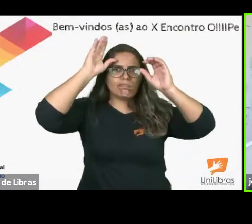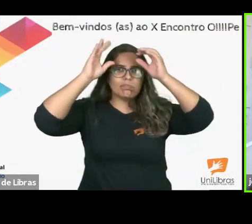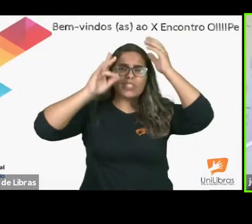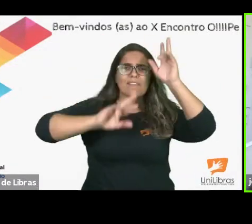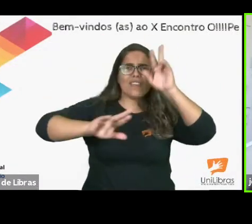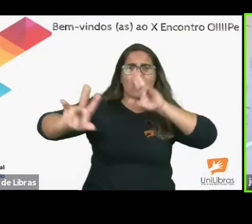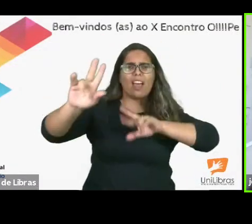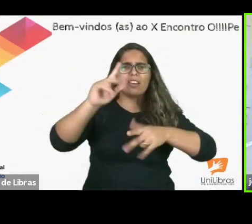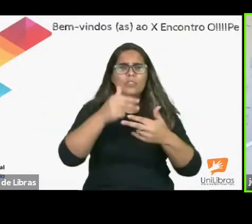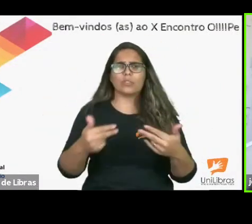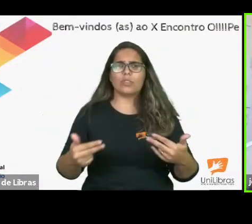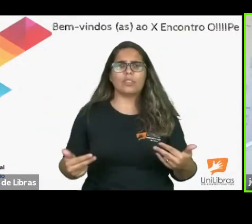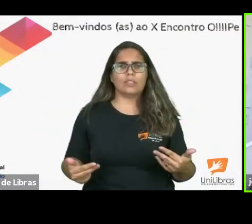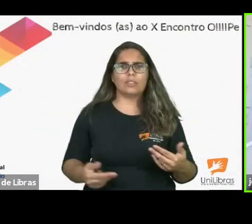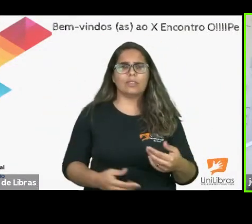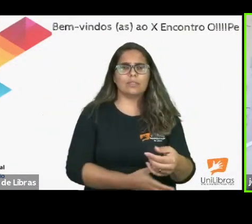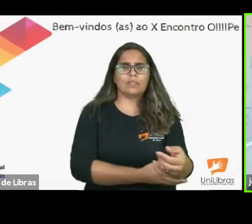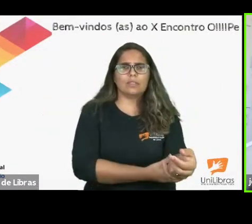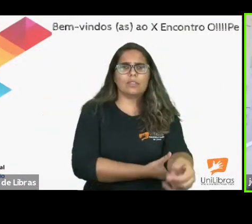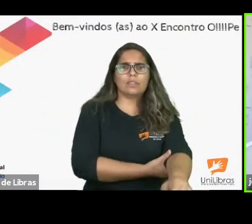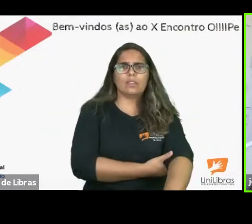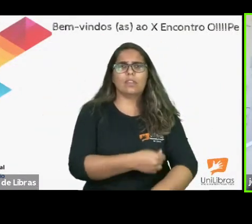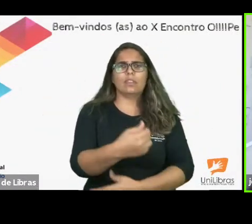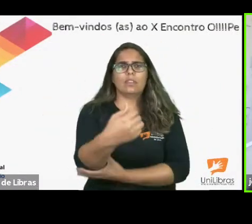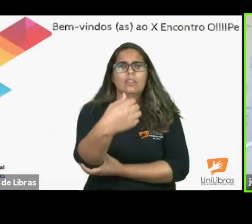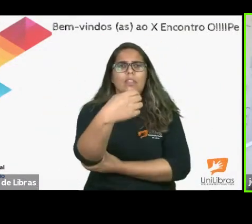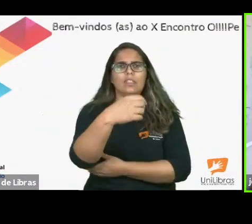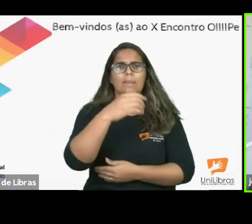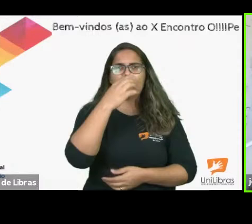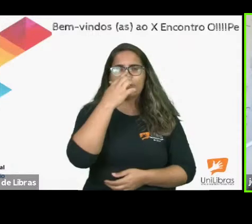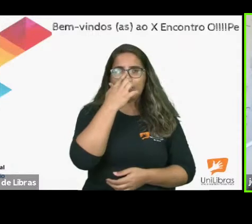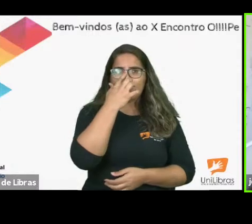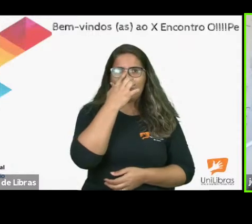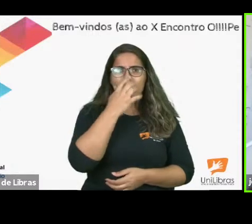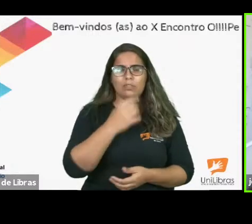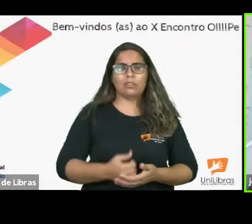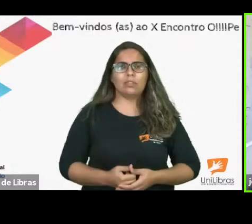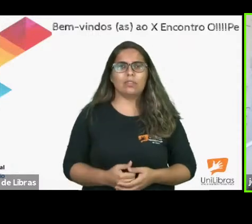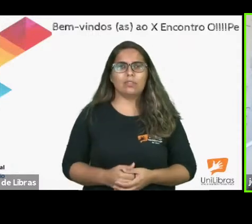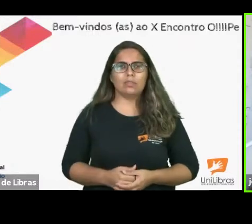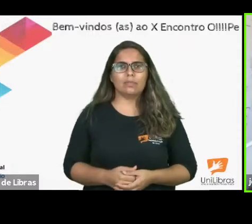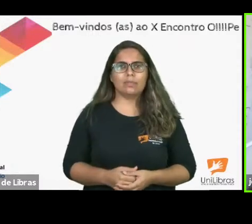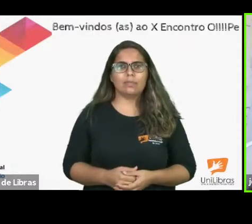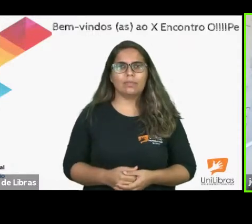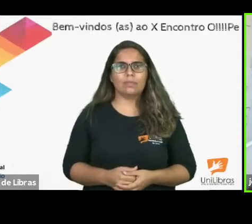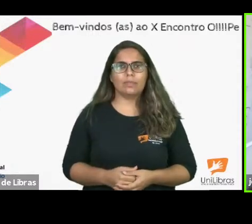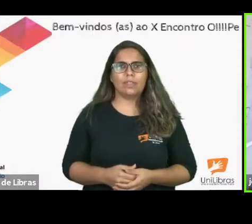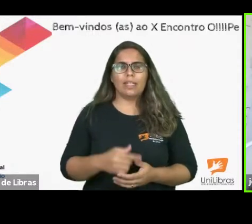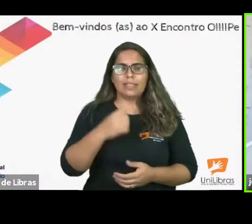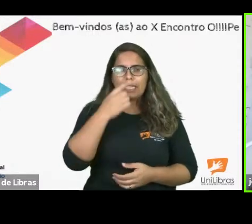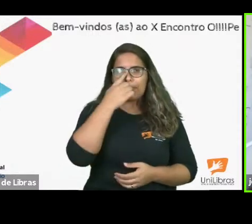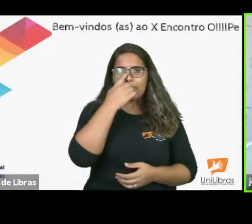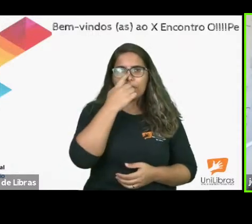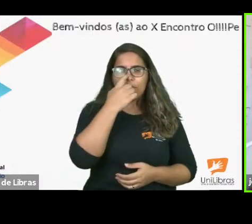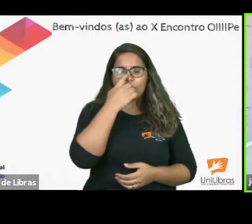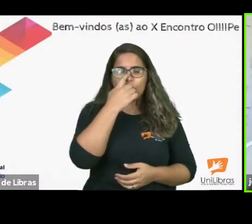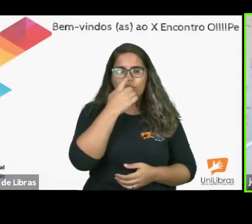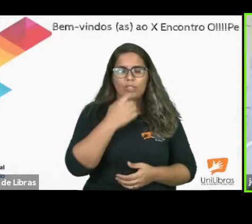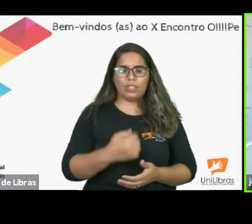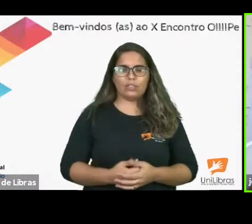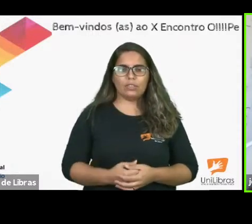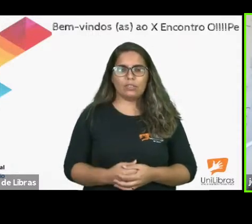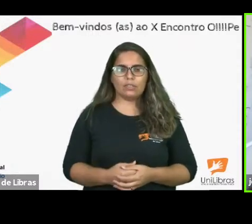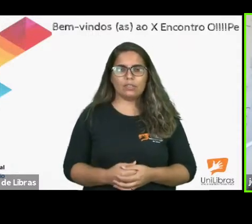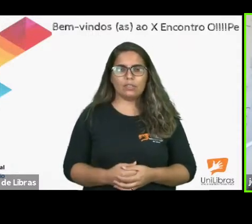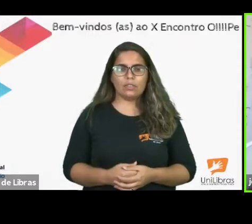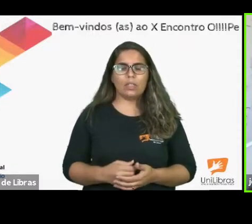cosas. En su mera existencia en ese espacio, por el mero existir en ese entorno,